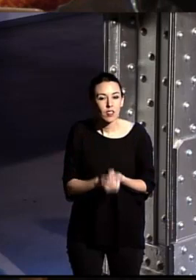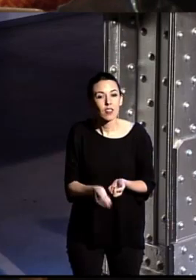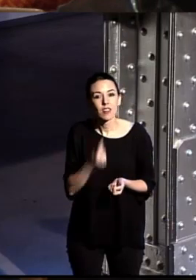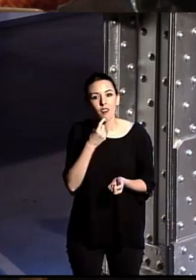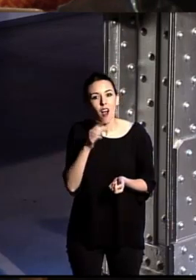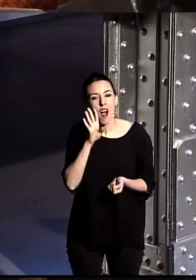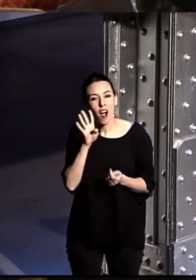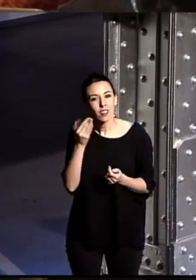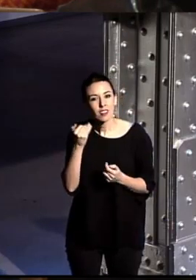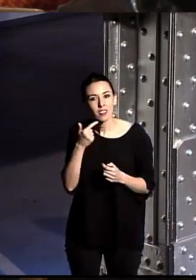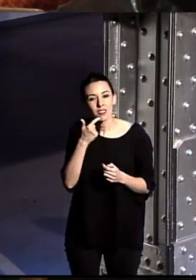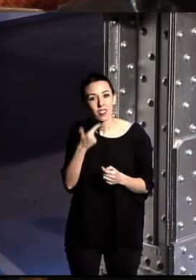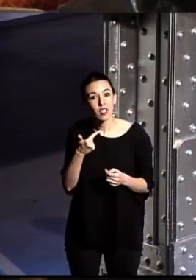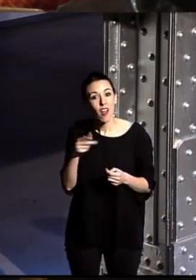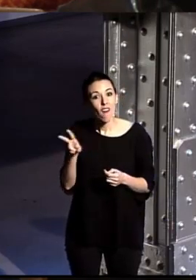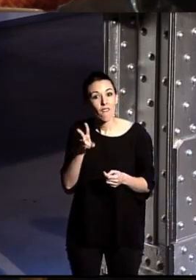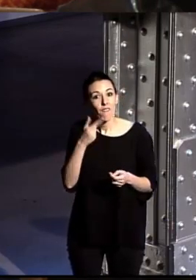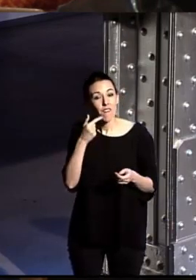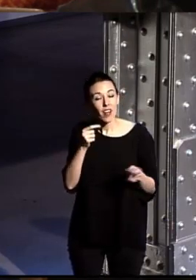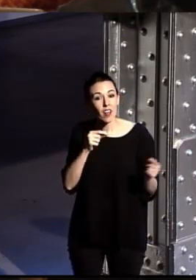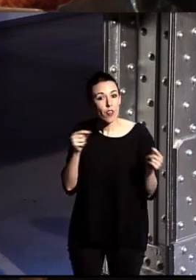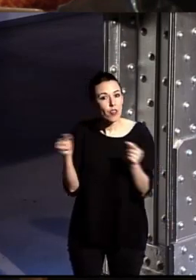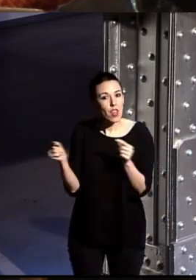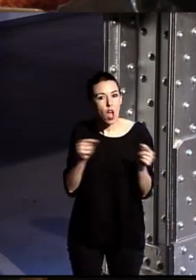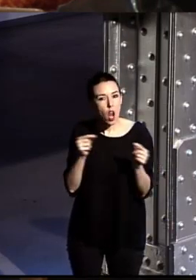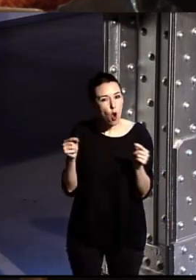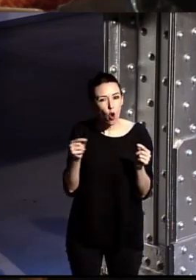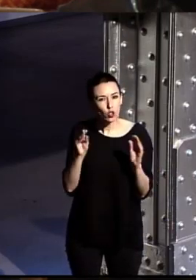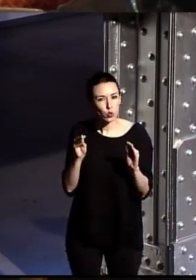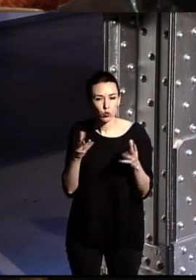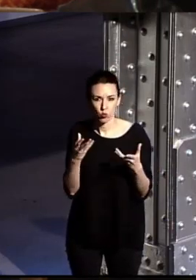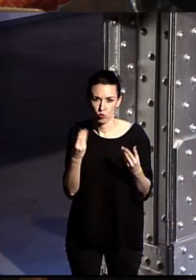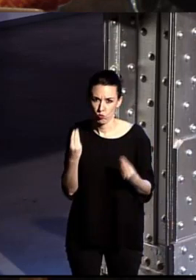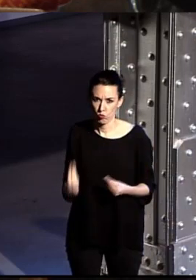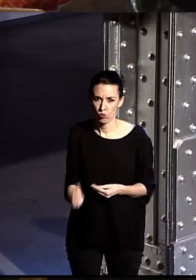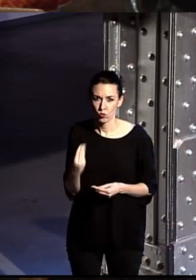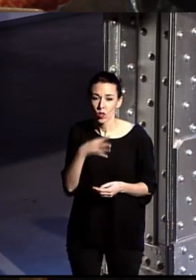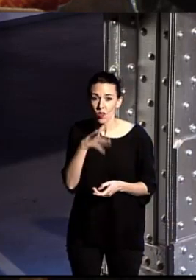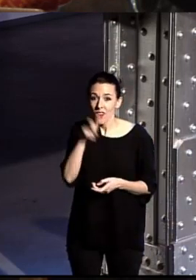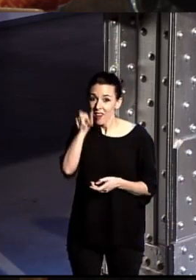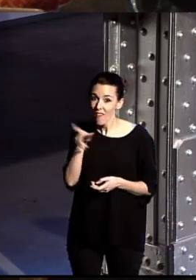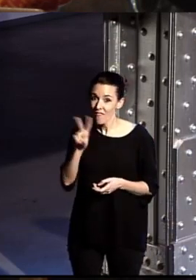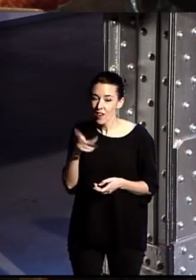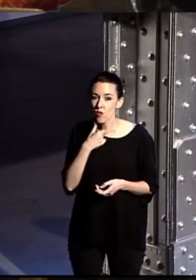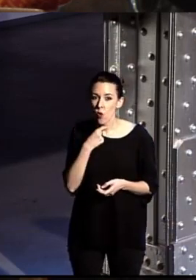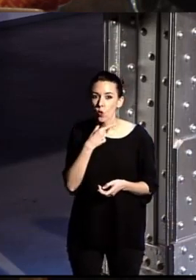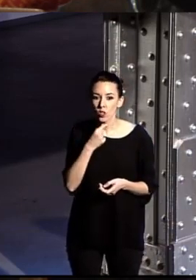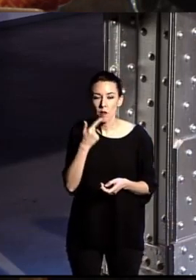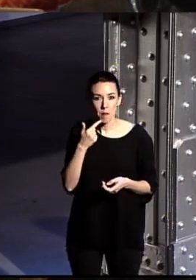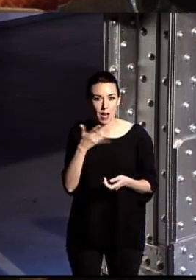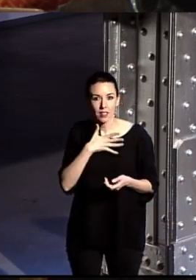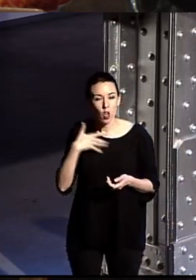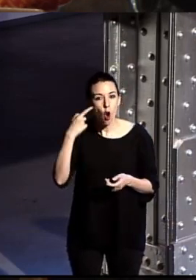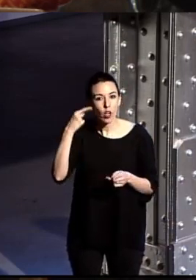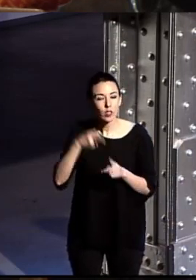decían antes que Verne, sus diálogos son muy buenos. Es que realmente Verne lo que le gustaba y lo que él había aspirado